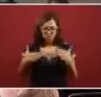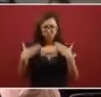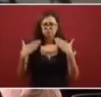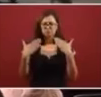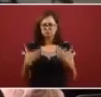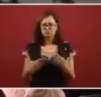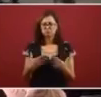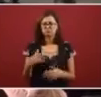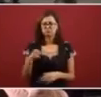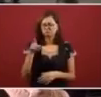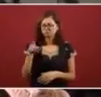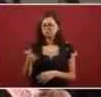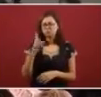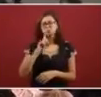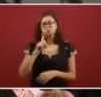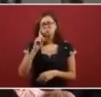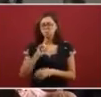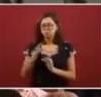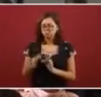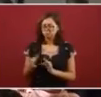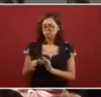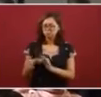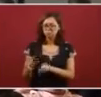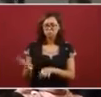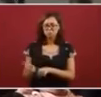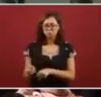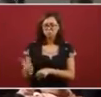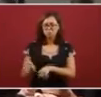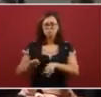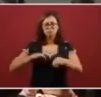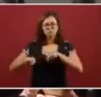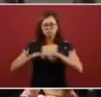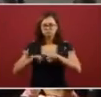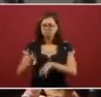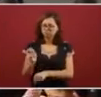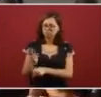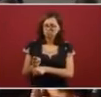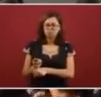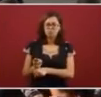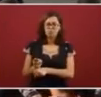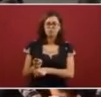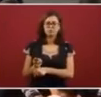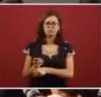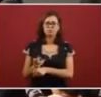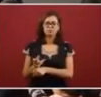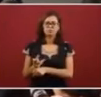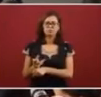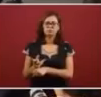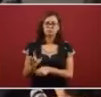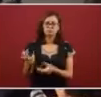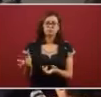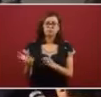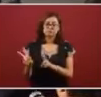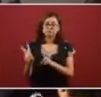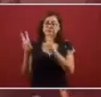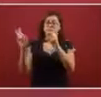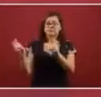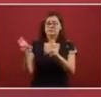Ella trabaja todos los días, desde muy temprano, en este tema que preocupa